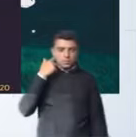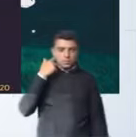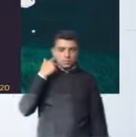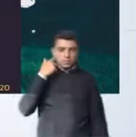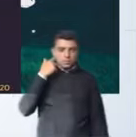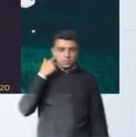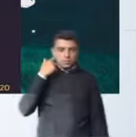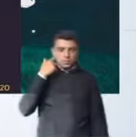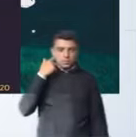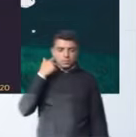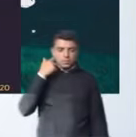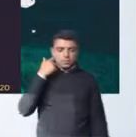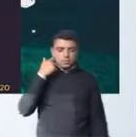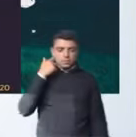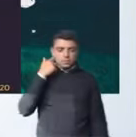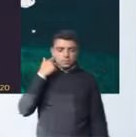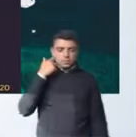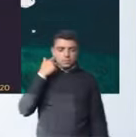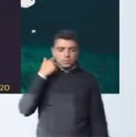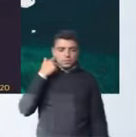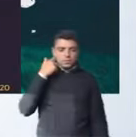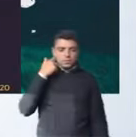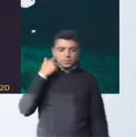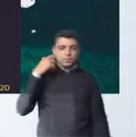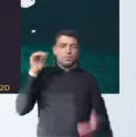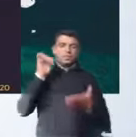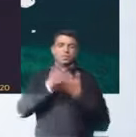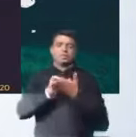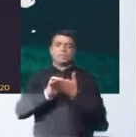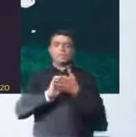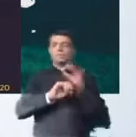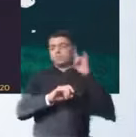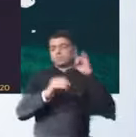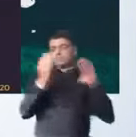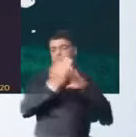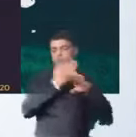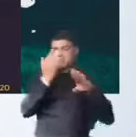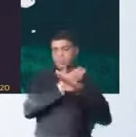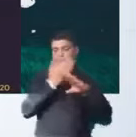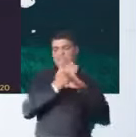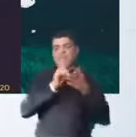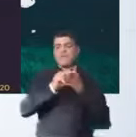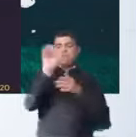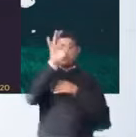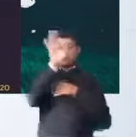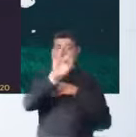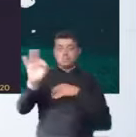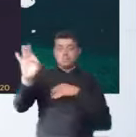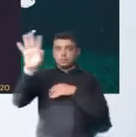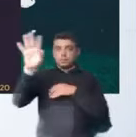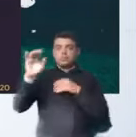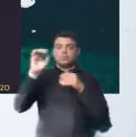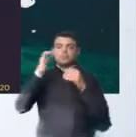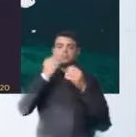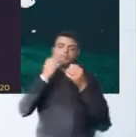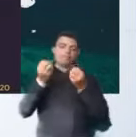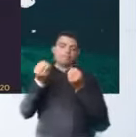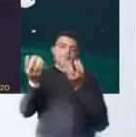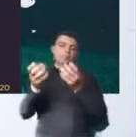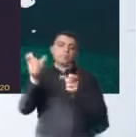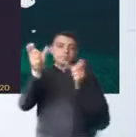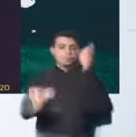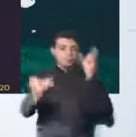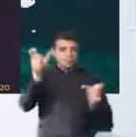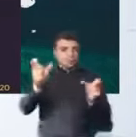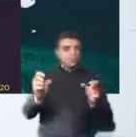transmisión del virus, si nosotros no acatamos, si nosotros, hay personas que de pronto tienen sintomatología gripales